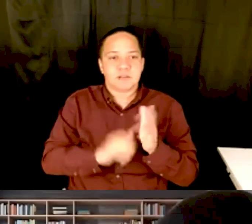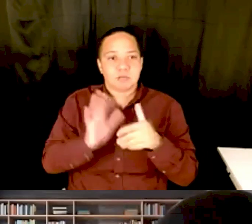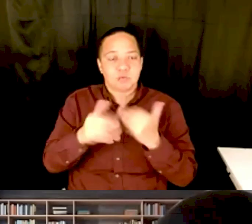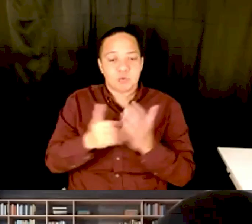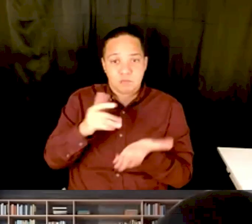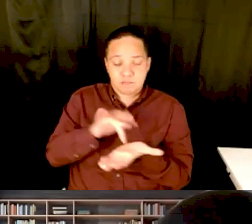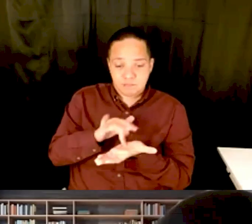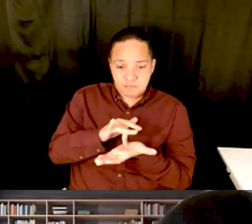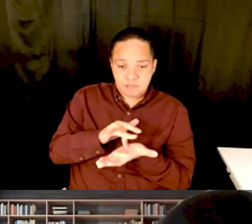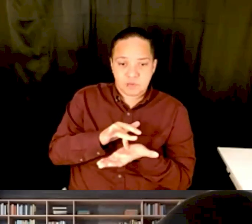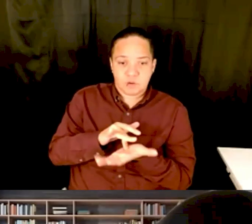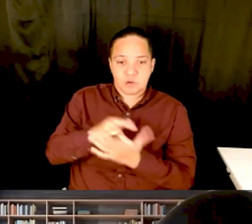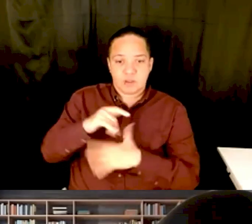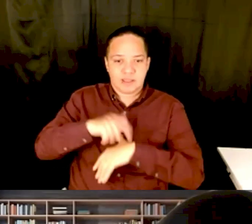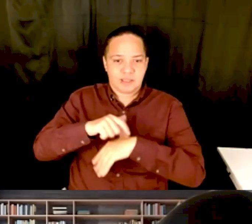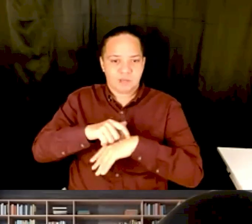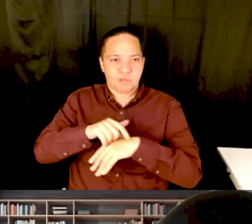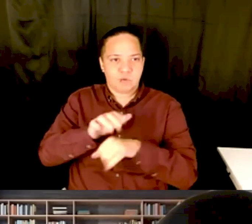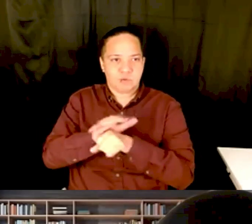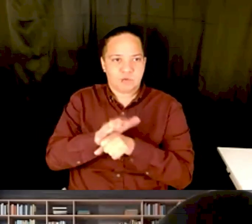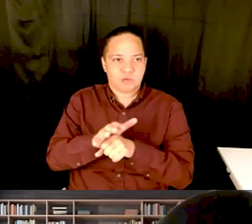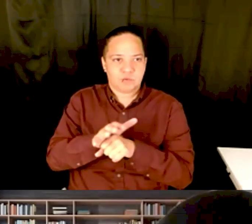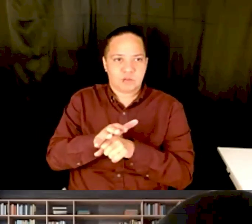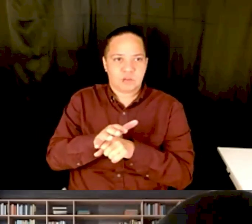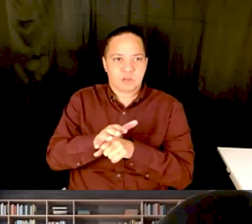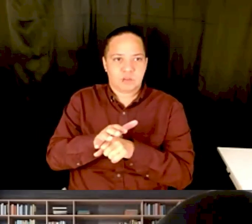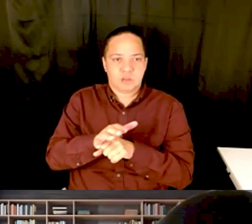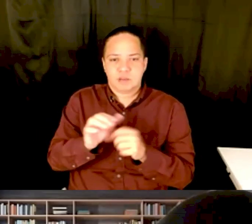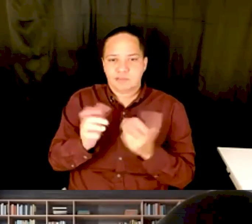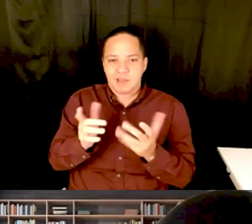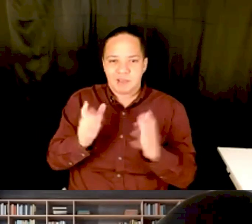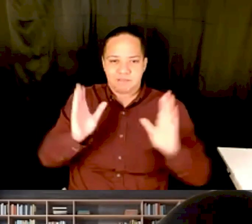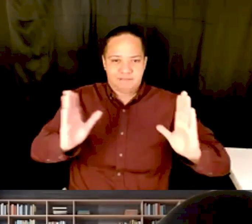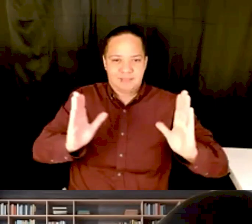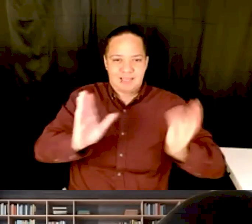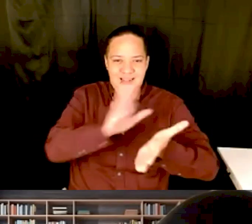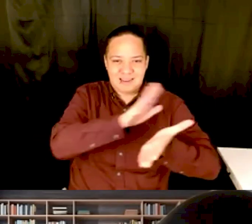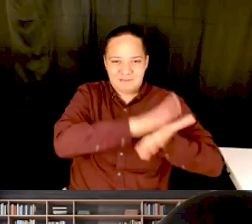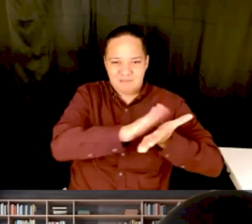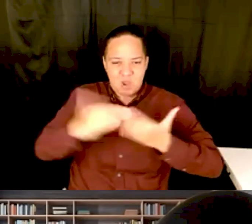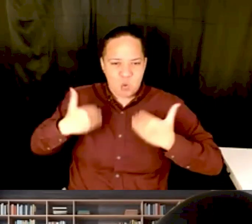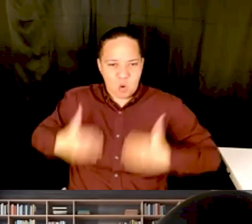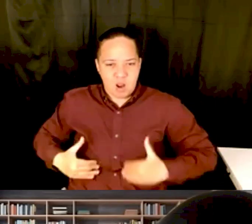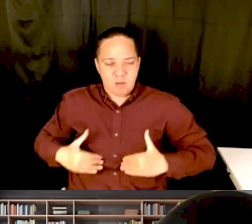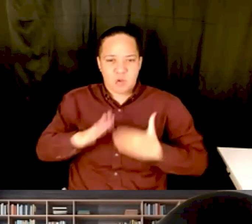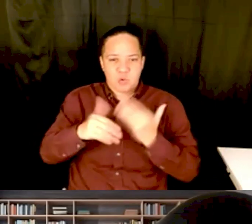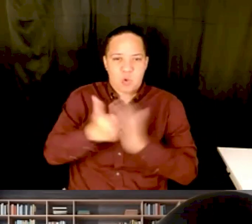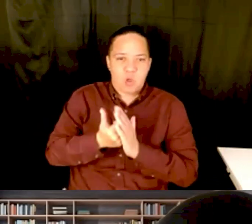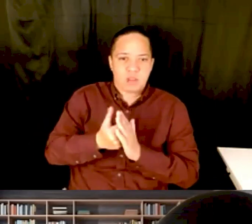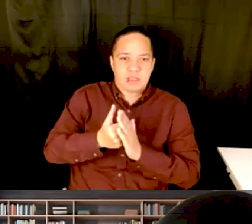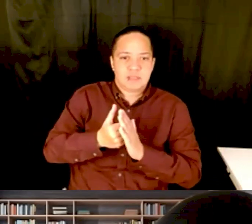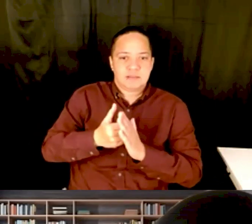medicamentos, ¿verdad?, con el tiempo necesario, lo que llamamos un washout period, que es como limpiar todo ese cuerpo de toda esa sustancia